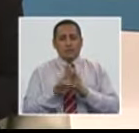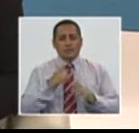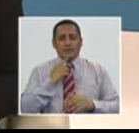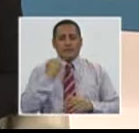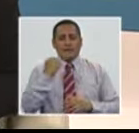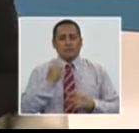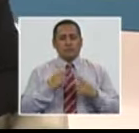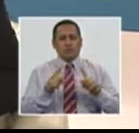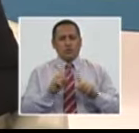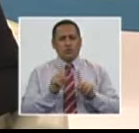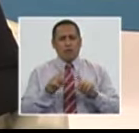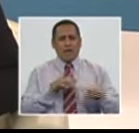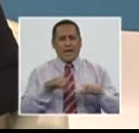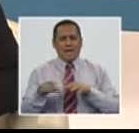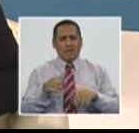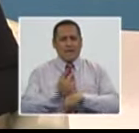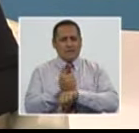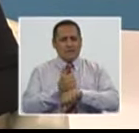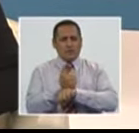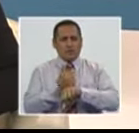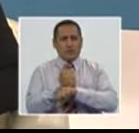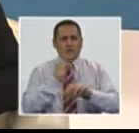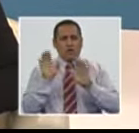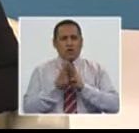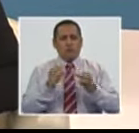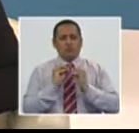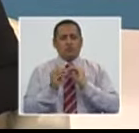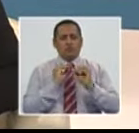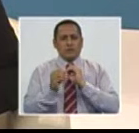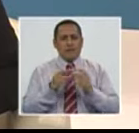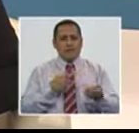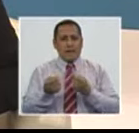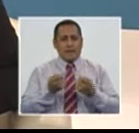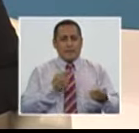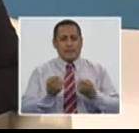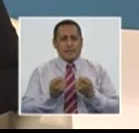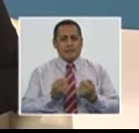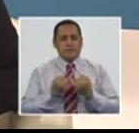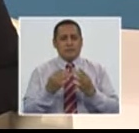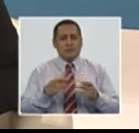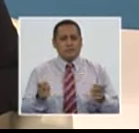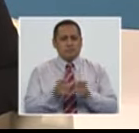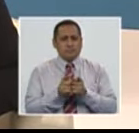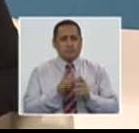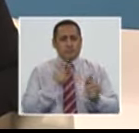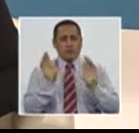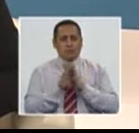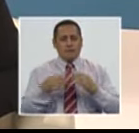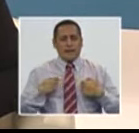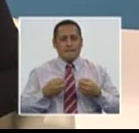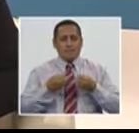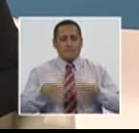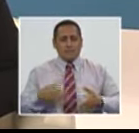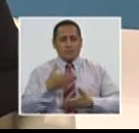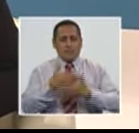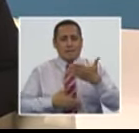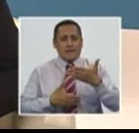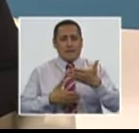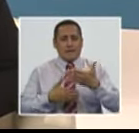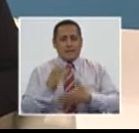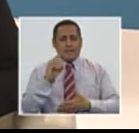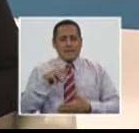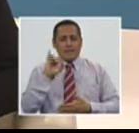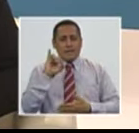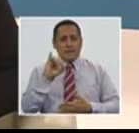derechos no pero no asesoría respecto de Cómo resolver trámites simples como desde la pérdida de un